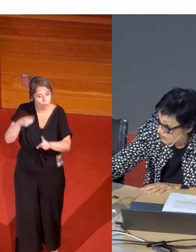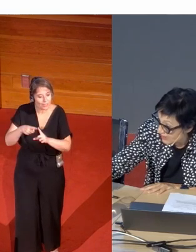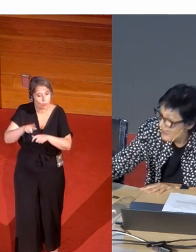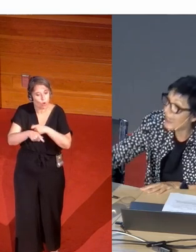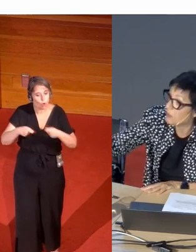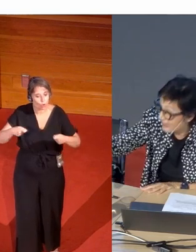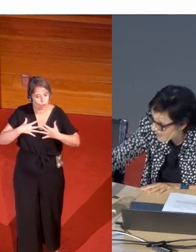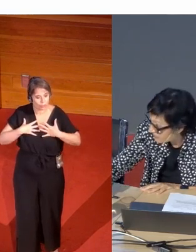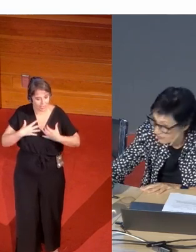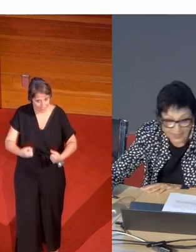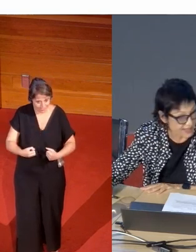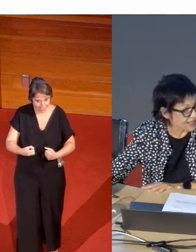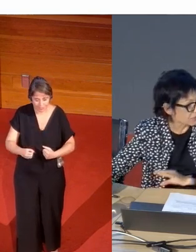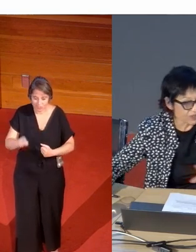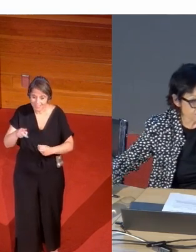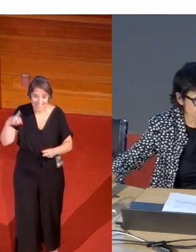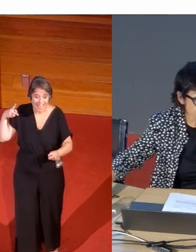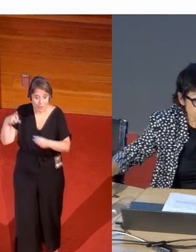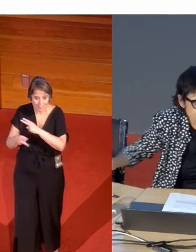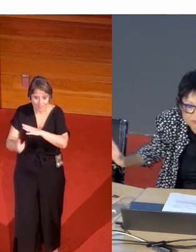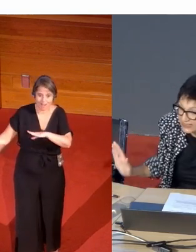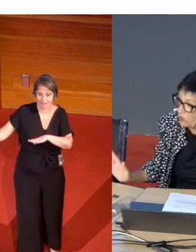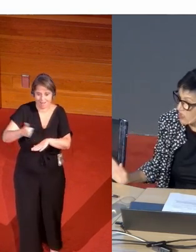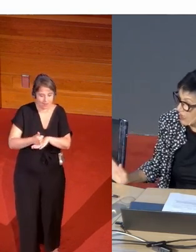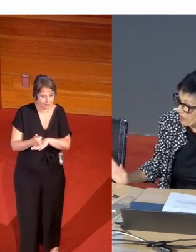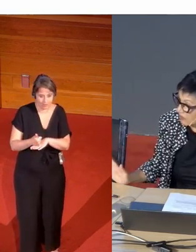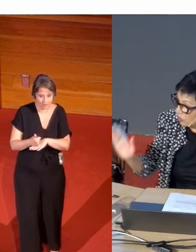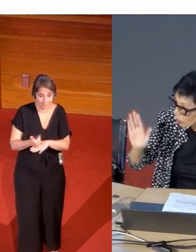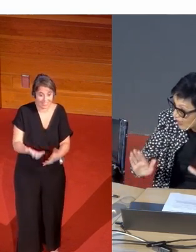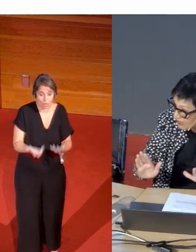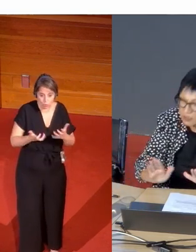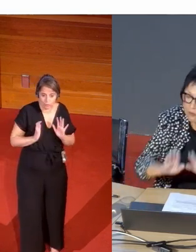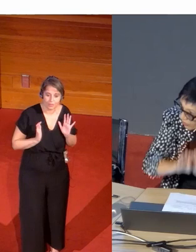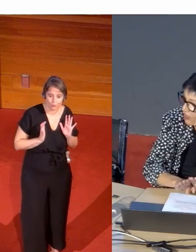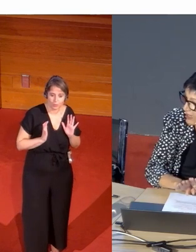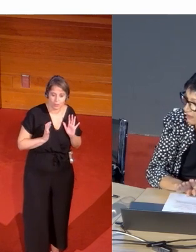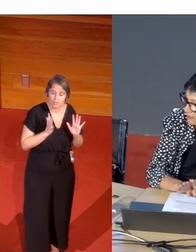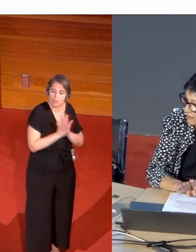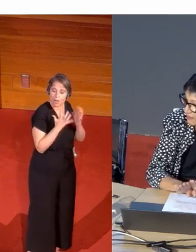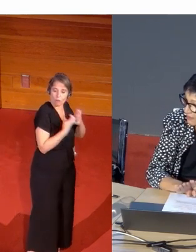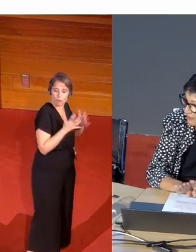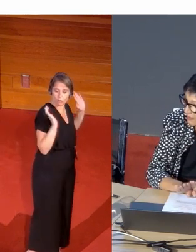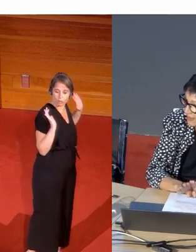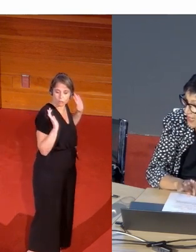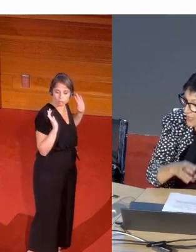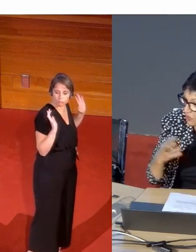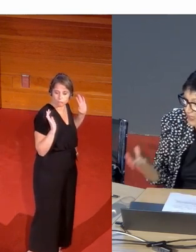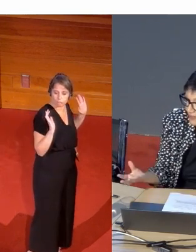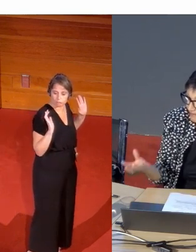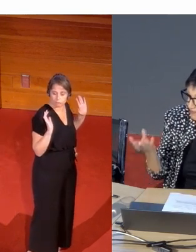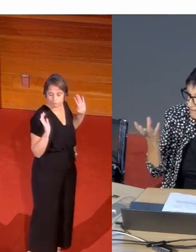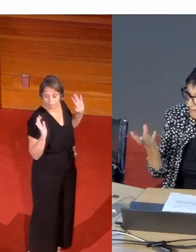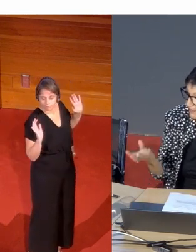sanitario que es evitar que lleguen al poder se está consiguiendo con lo cual funciona